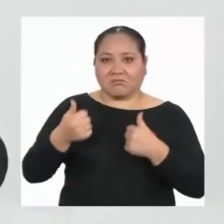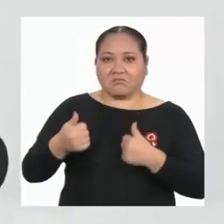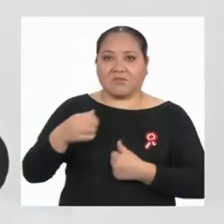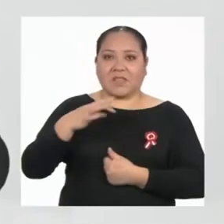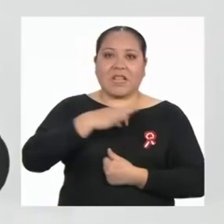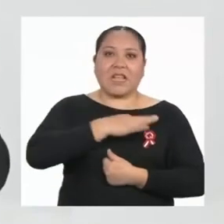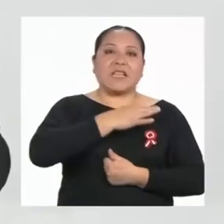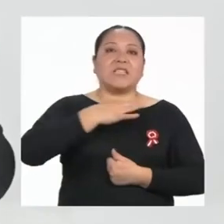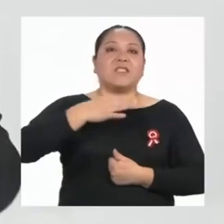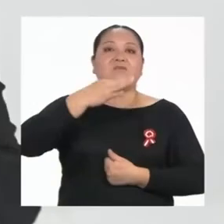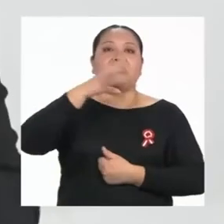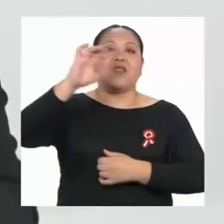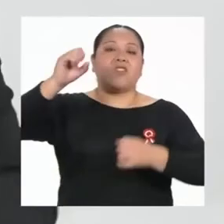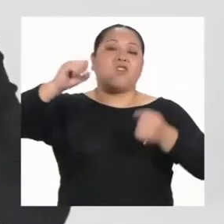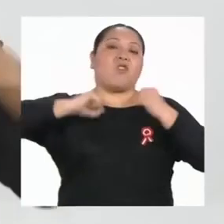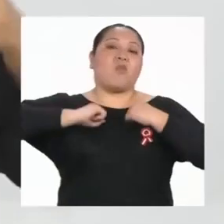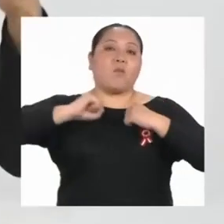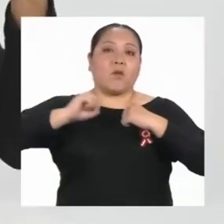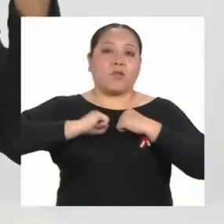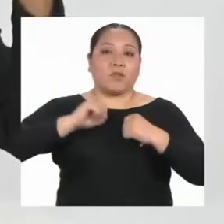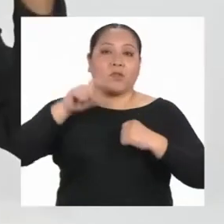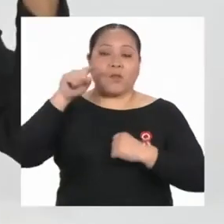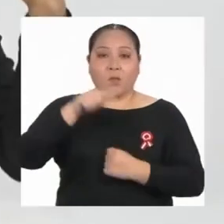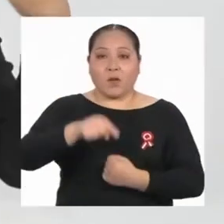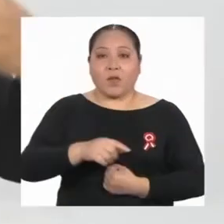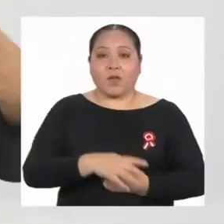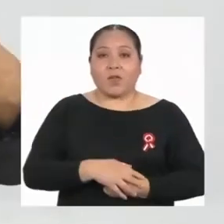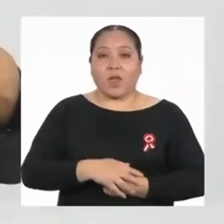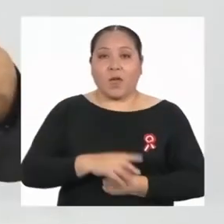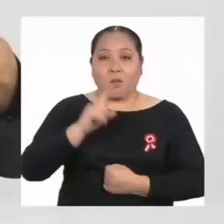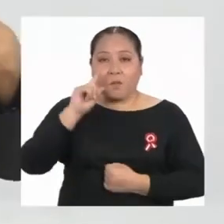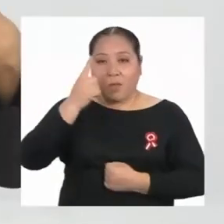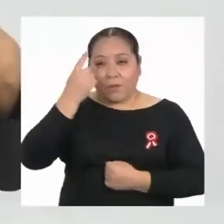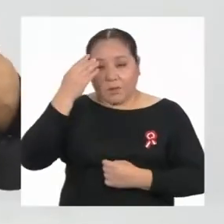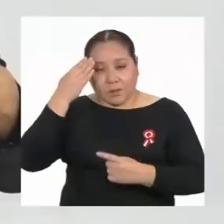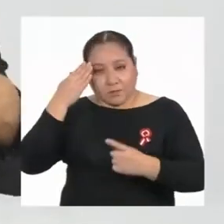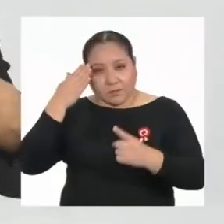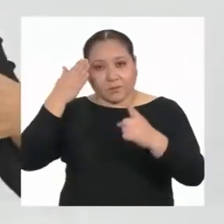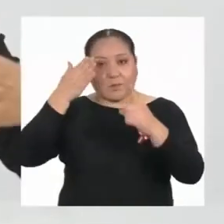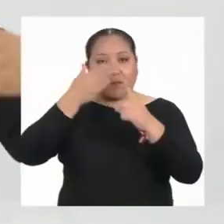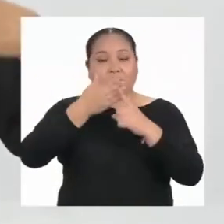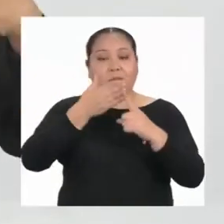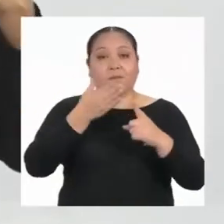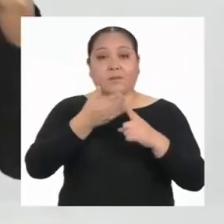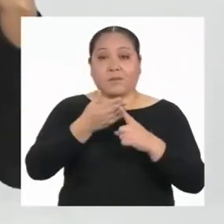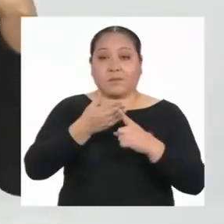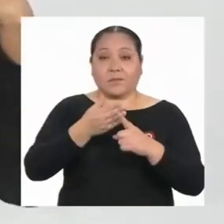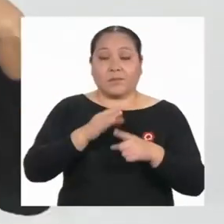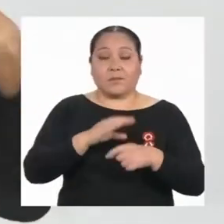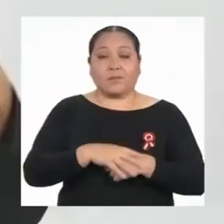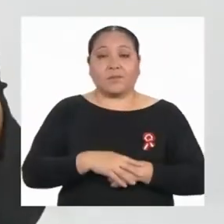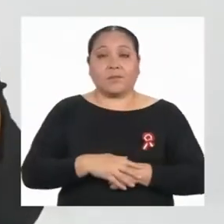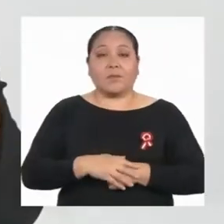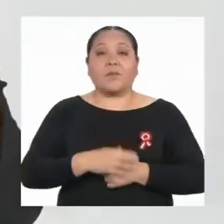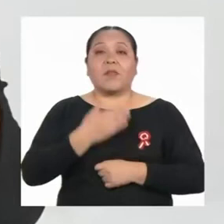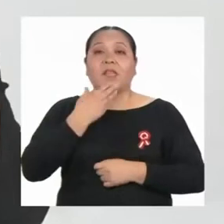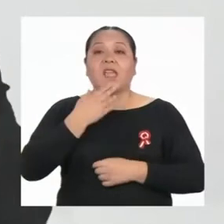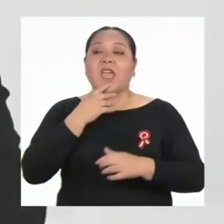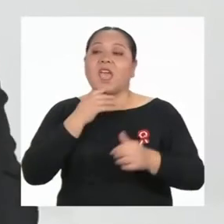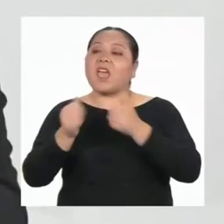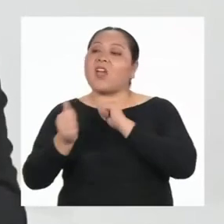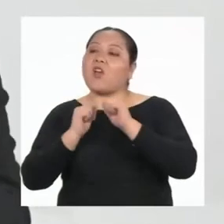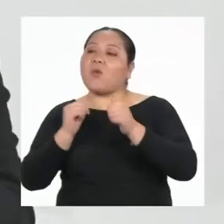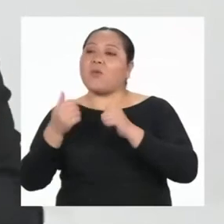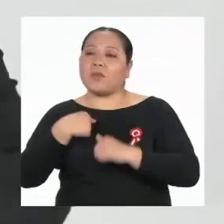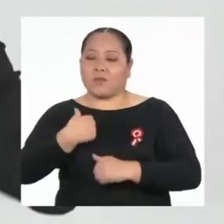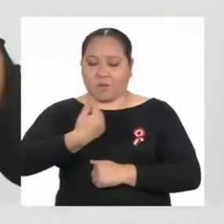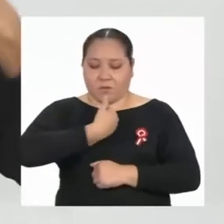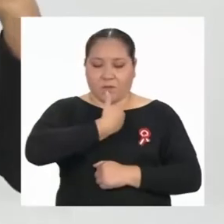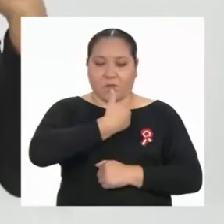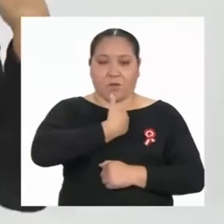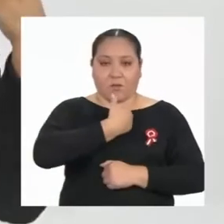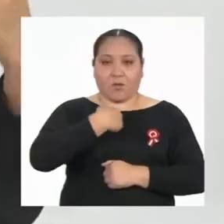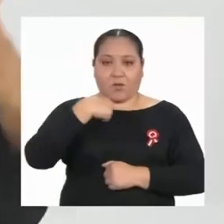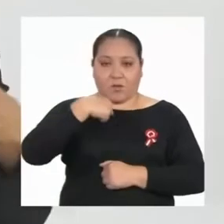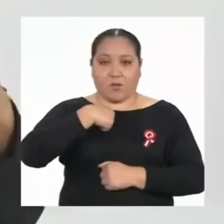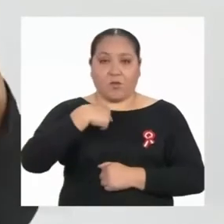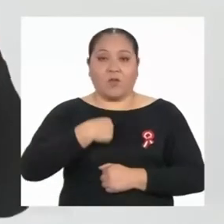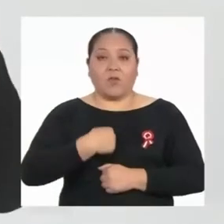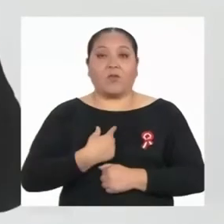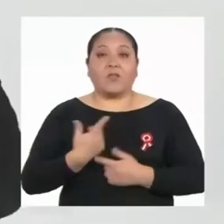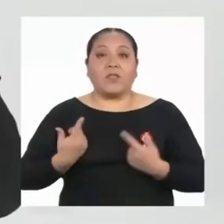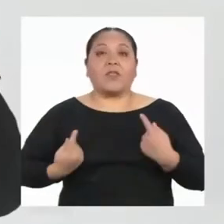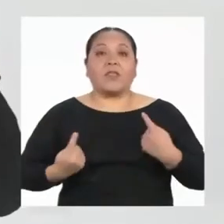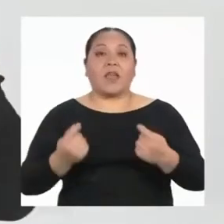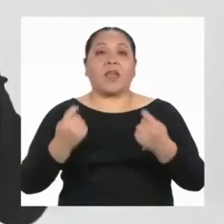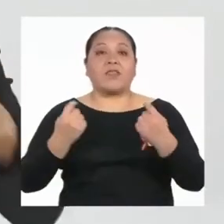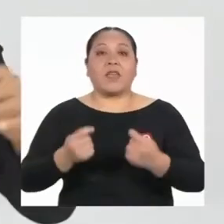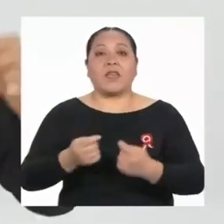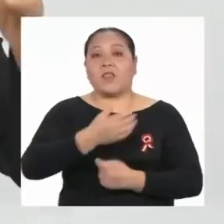y el espíritu deportivo, donde nuestro principal competidor seamos nosotros mismos, tratando de